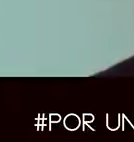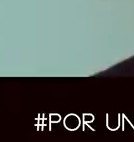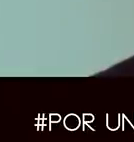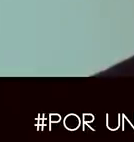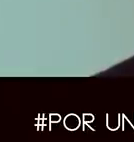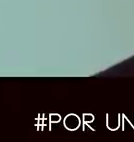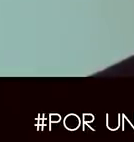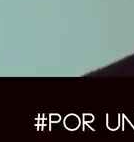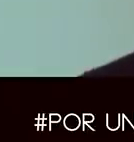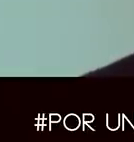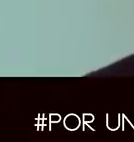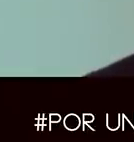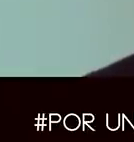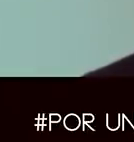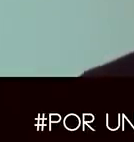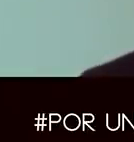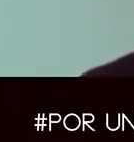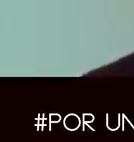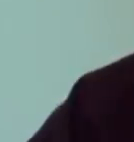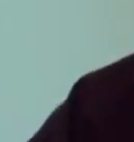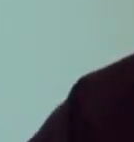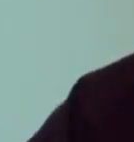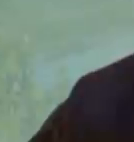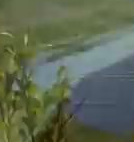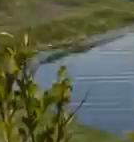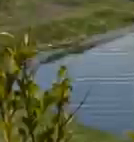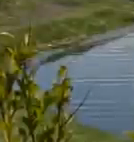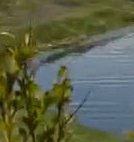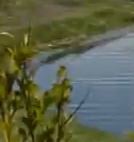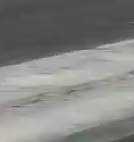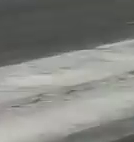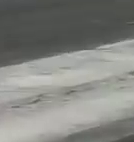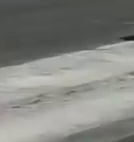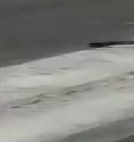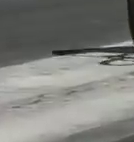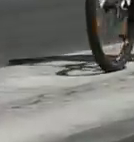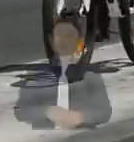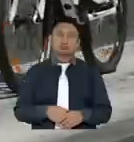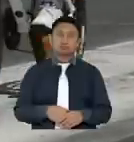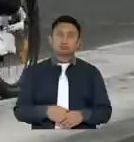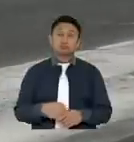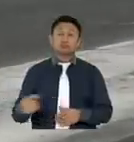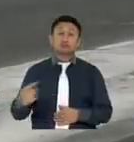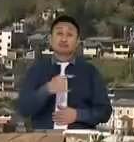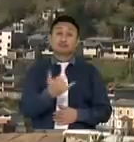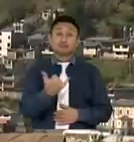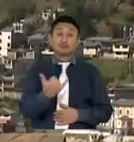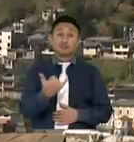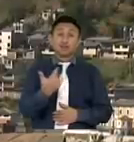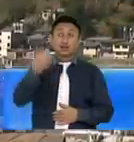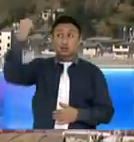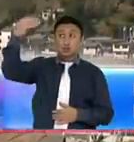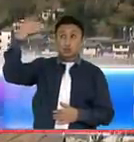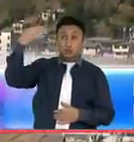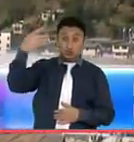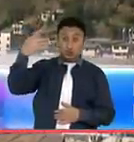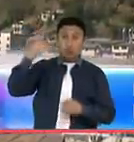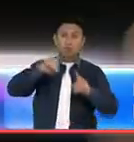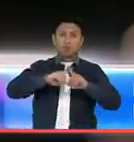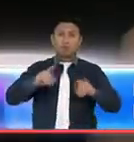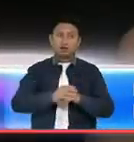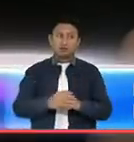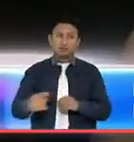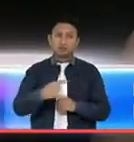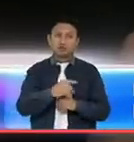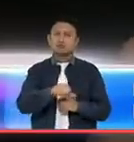solar más de 50. La mayor parte de esta exposición procede de la luz solar, pero cierta cantidad son de fuentes